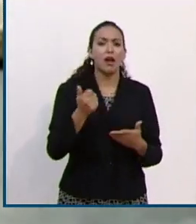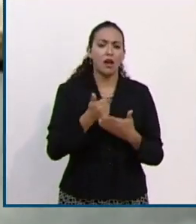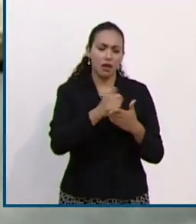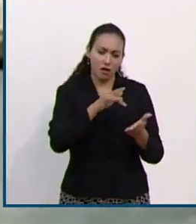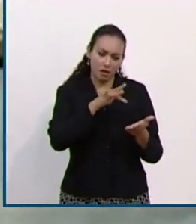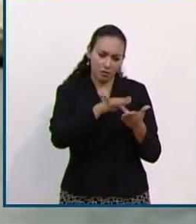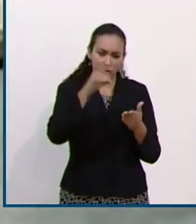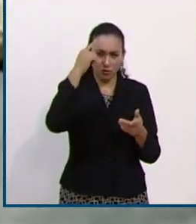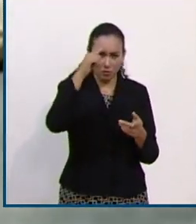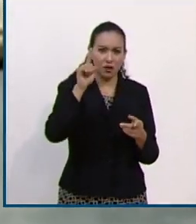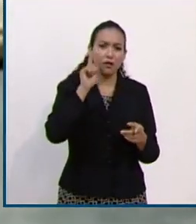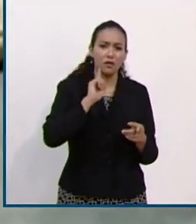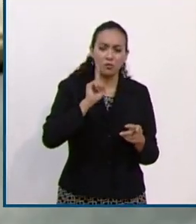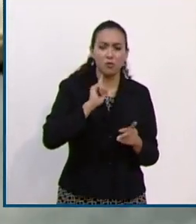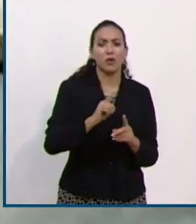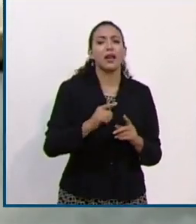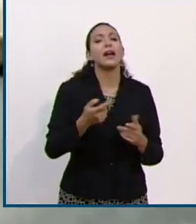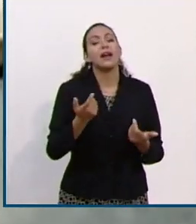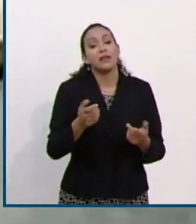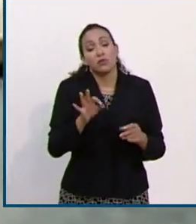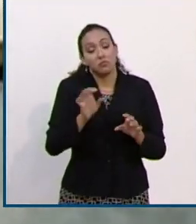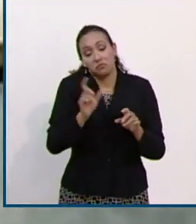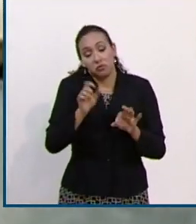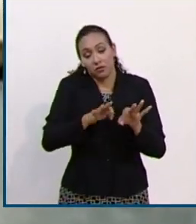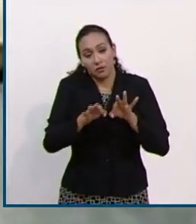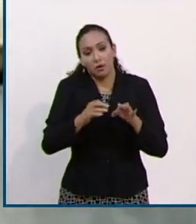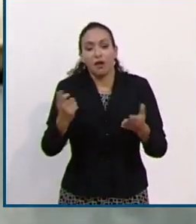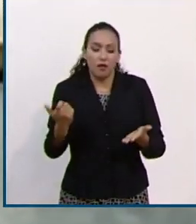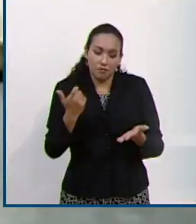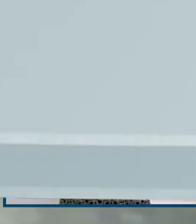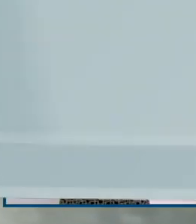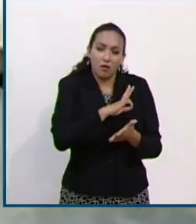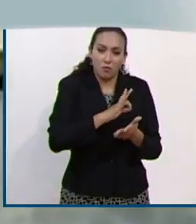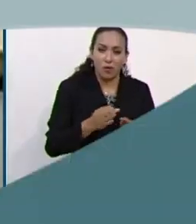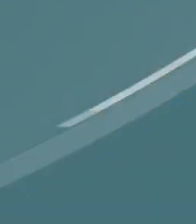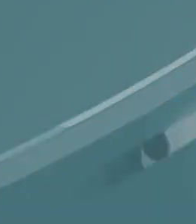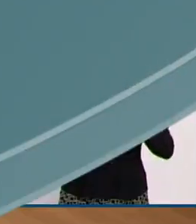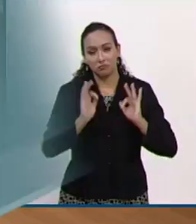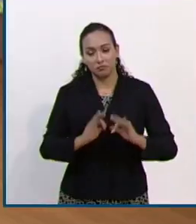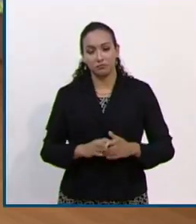para resarcir el perjuicio económico ocasionado.